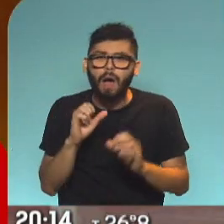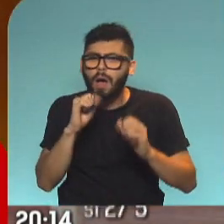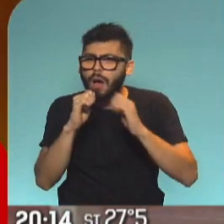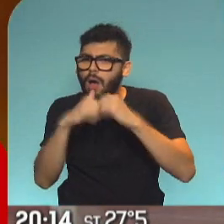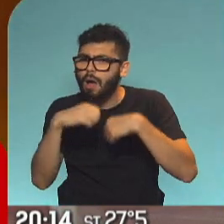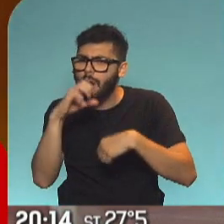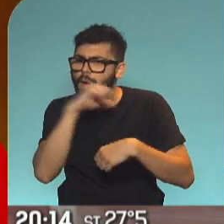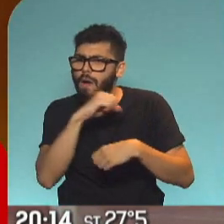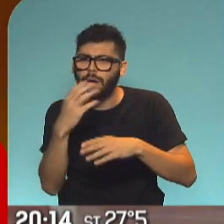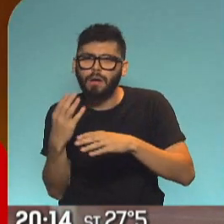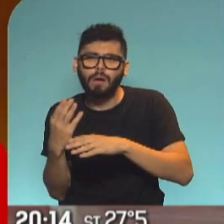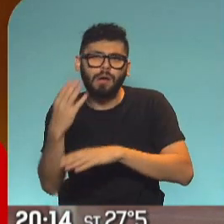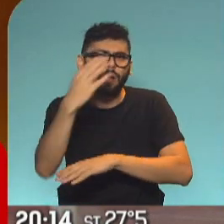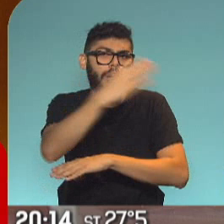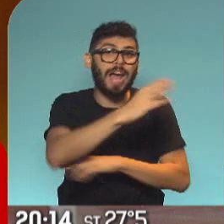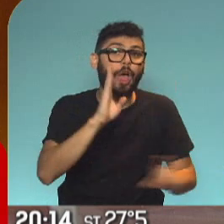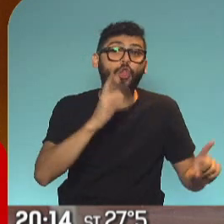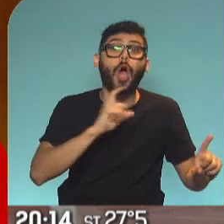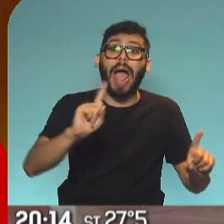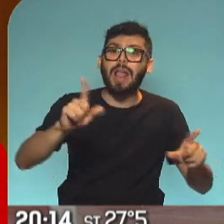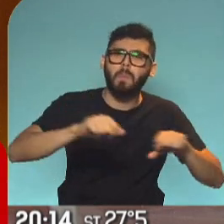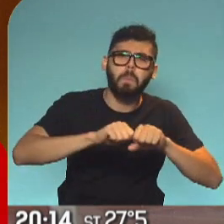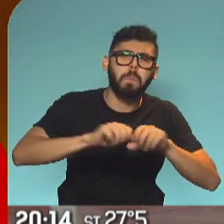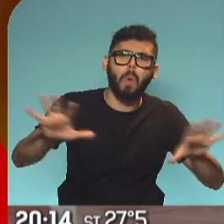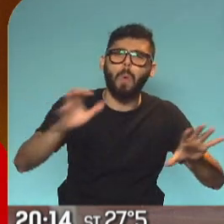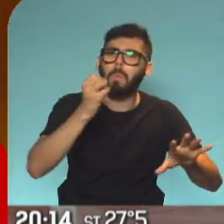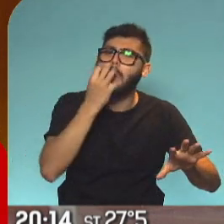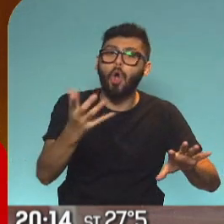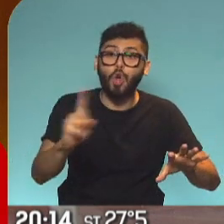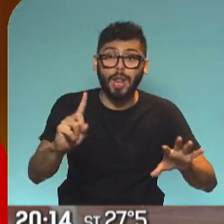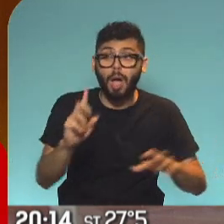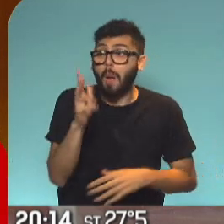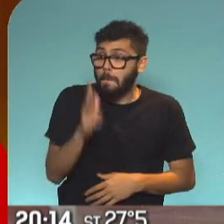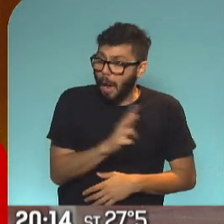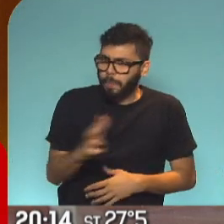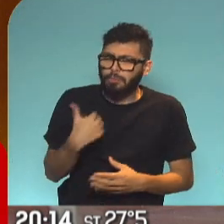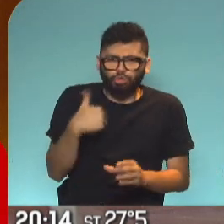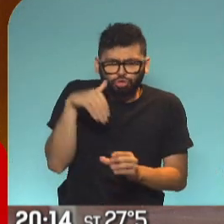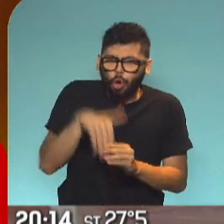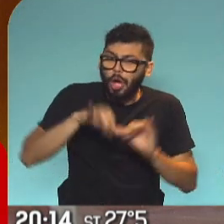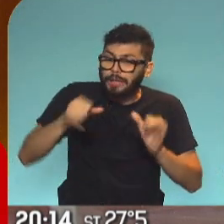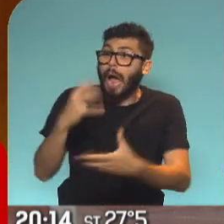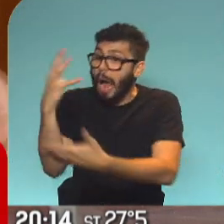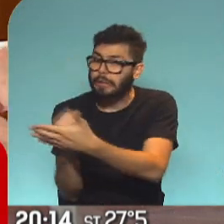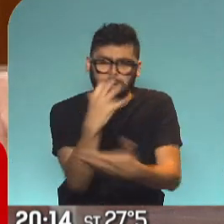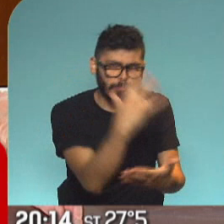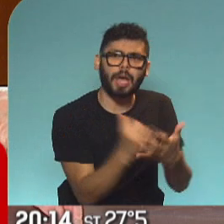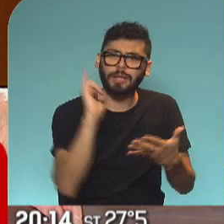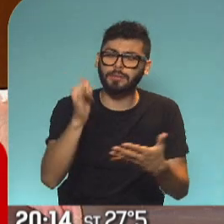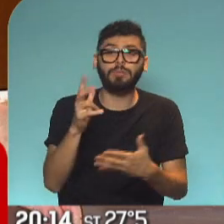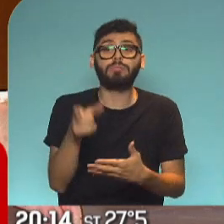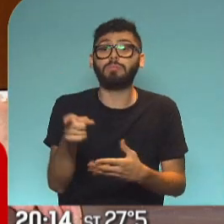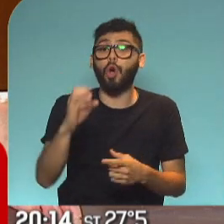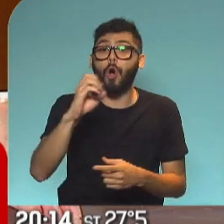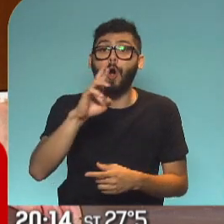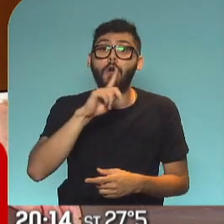a Estados Unidos, no querían que se entere nadie, porque el Papa solo iba a aceptar si los dos aceptaban lo mismo. Entonces va a dar una